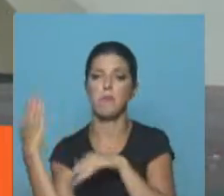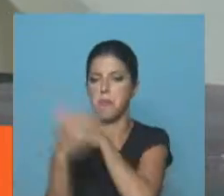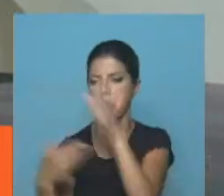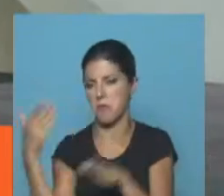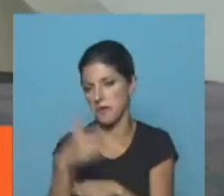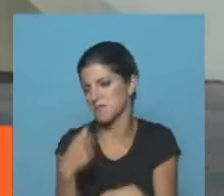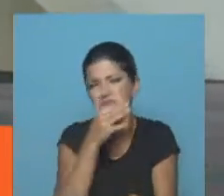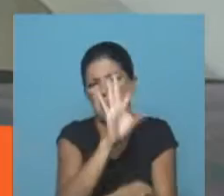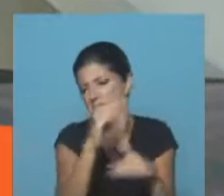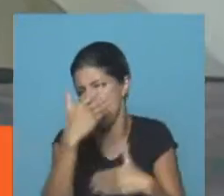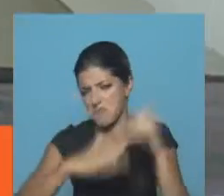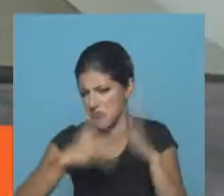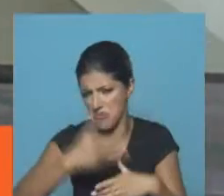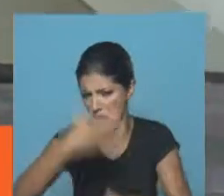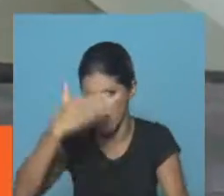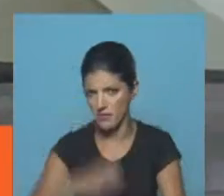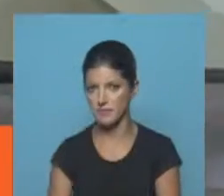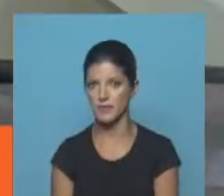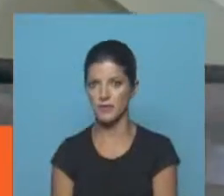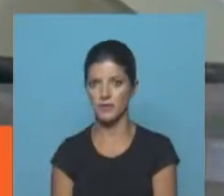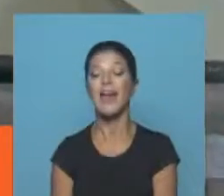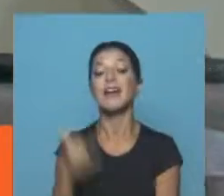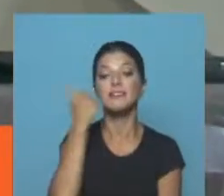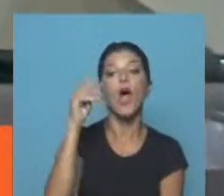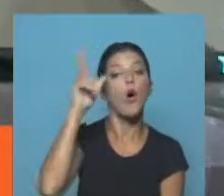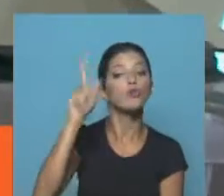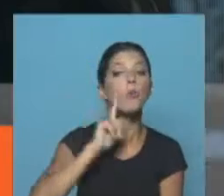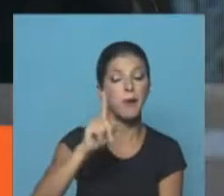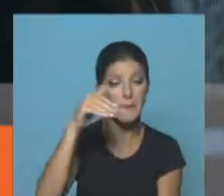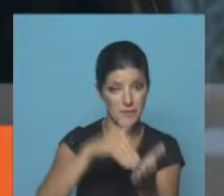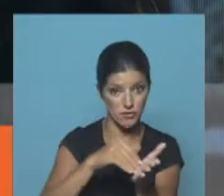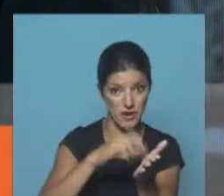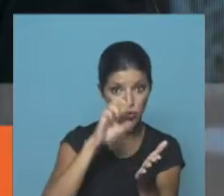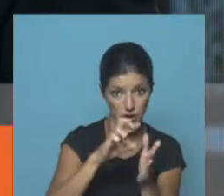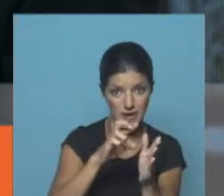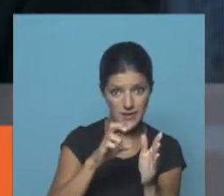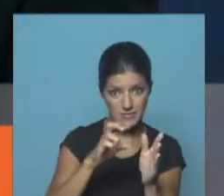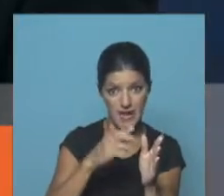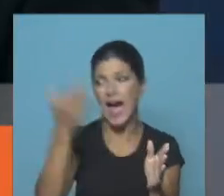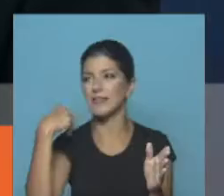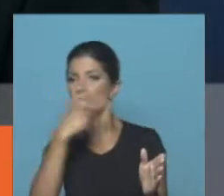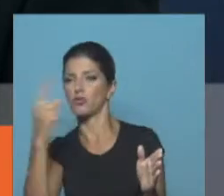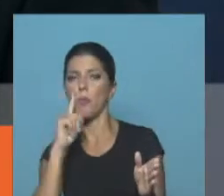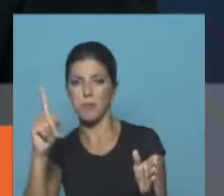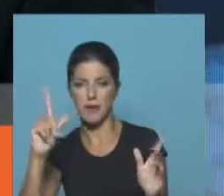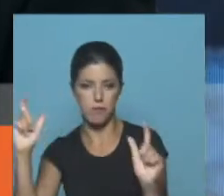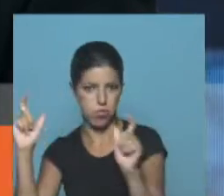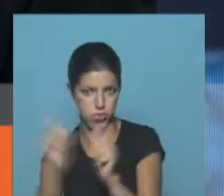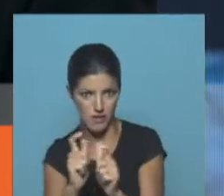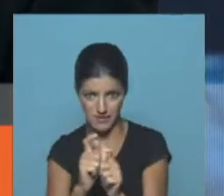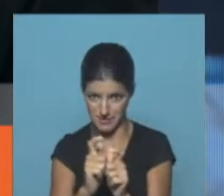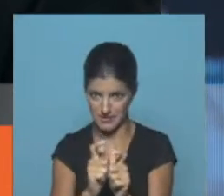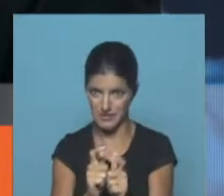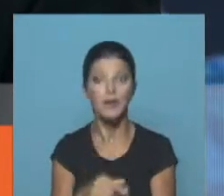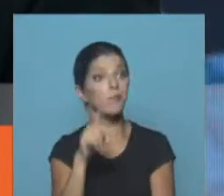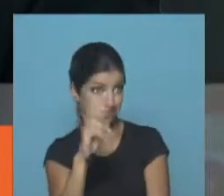Bueno, ya recortó fondos de la Guardia Costera, 8.000 millones de dólares sobre 21.000 más o menos, que fue lo que calculó el Departamento de Seguridad para